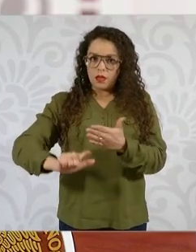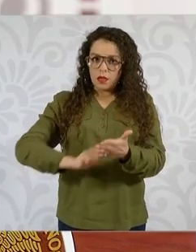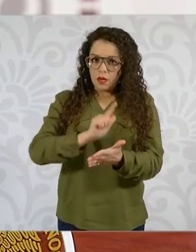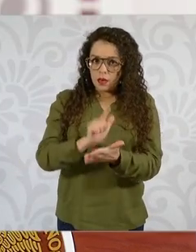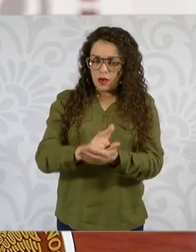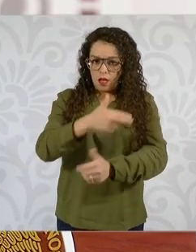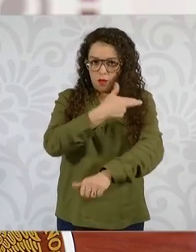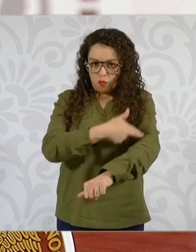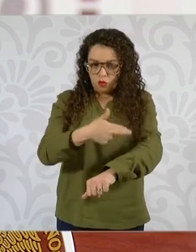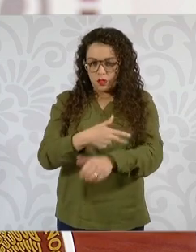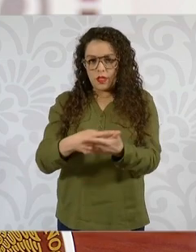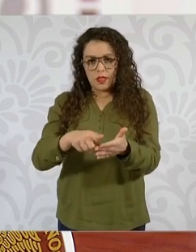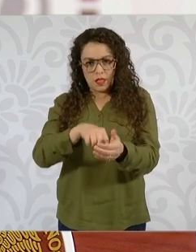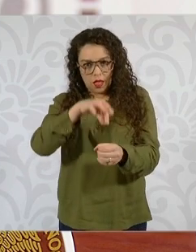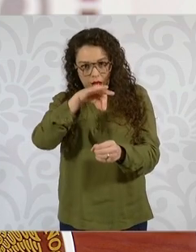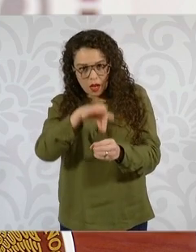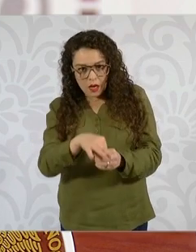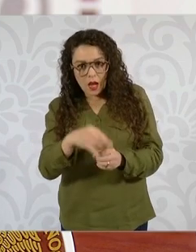electorales